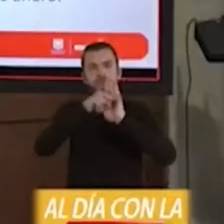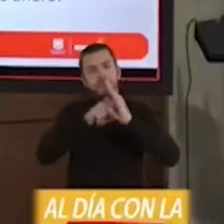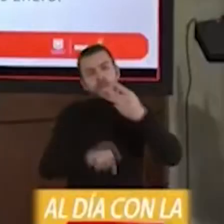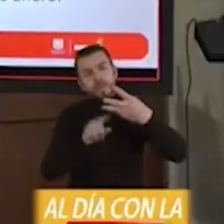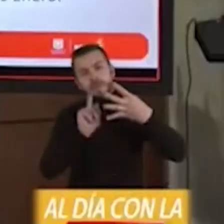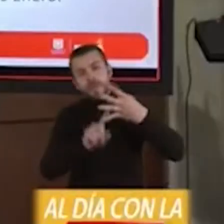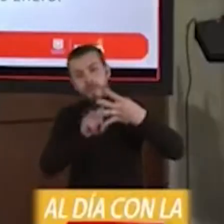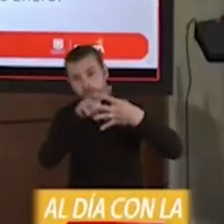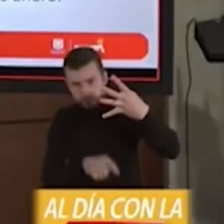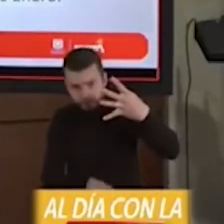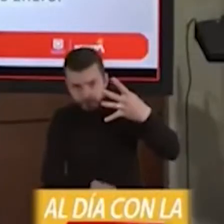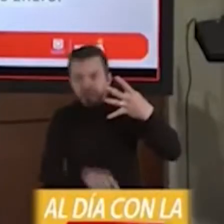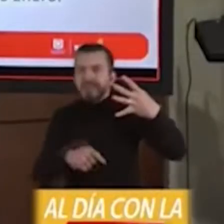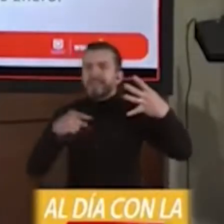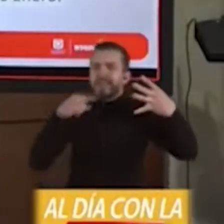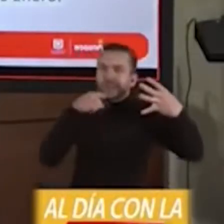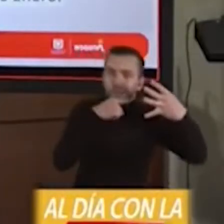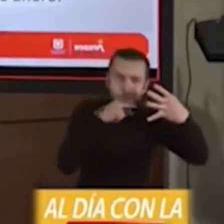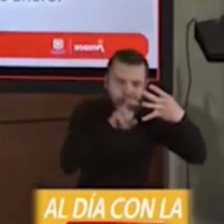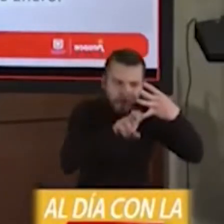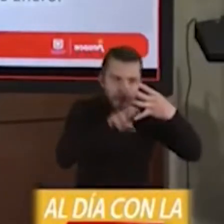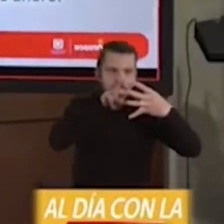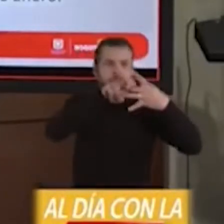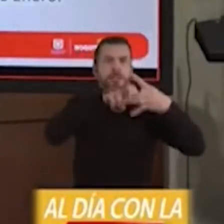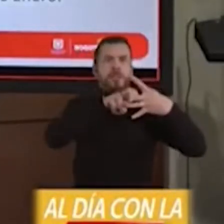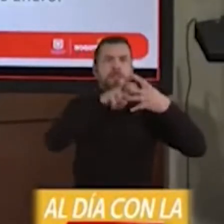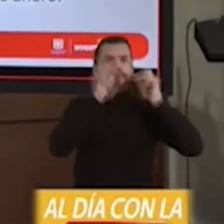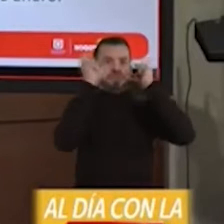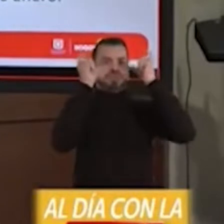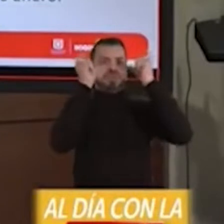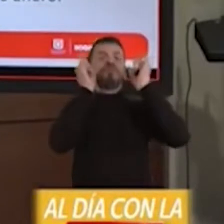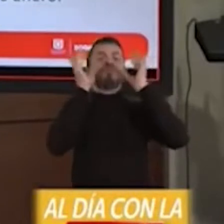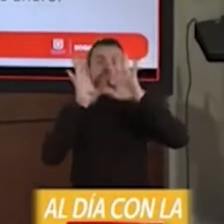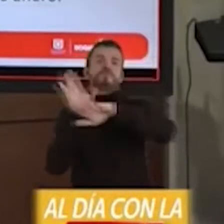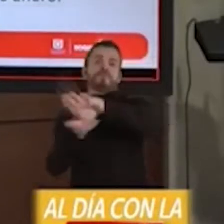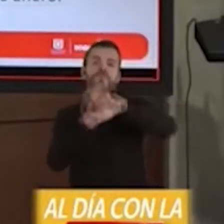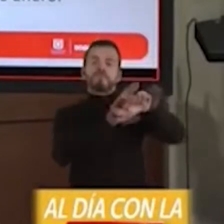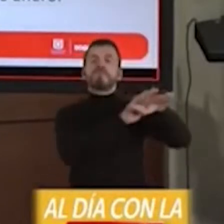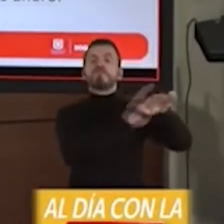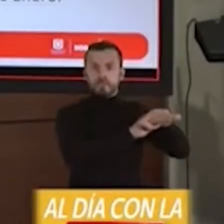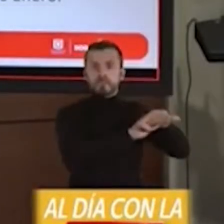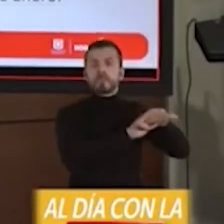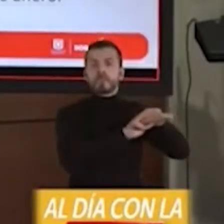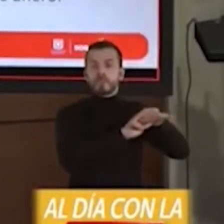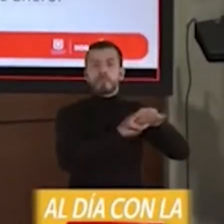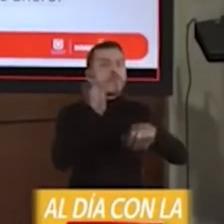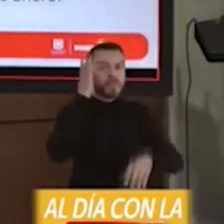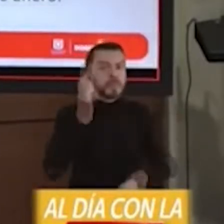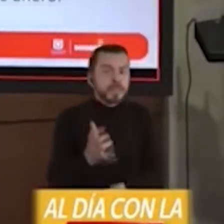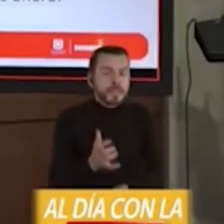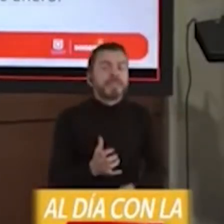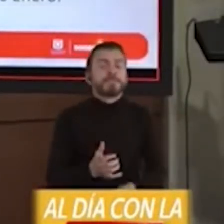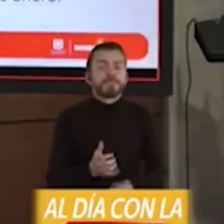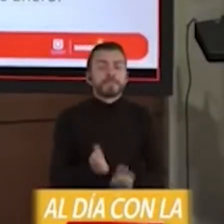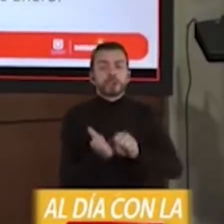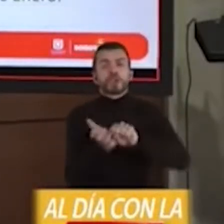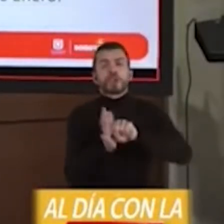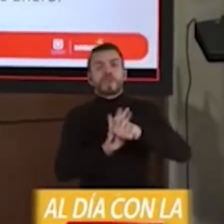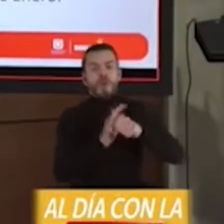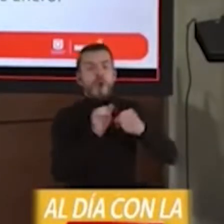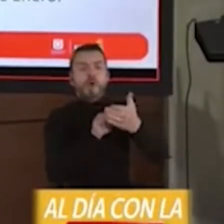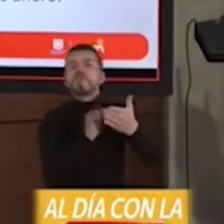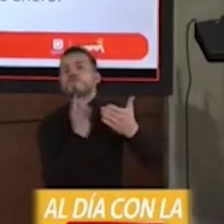inicial. Hay alerta roja porque tenemos posiblemente una nueva cepa mucho más agresiva, mucho más contagiosa